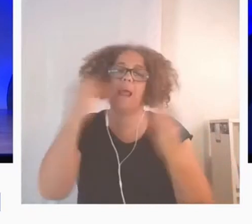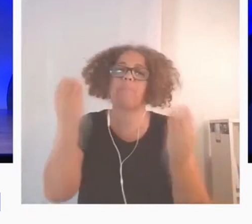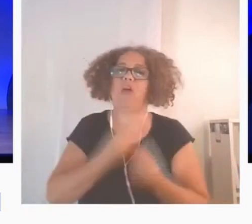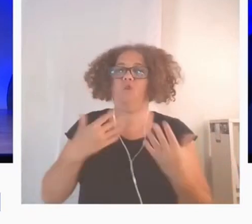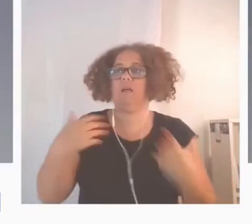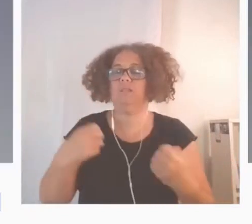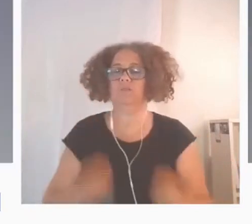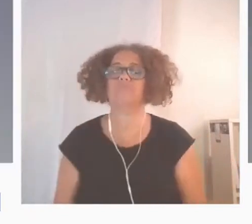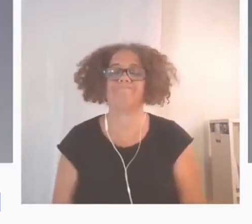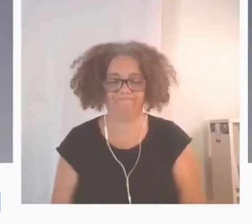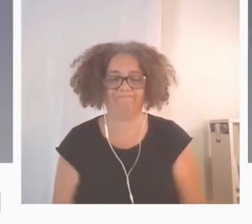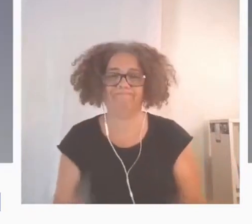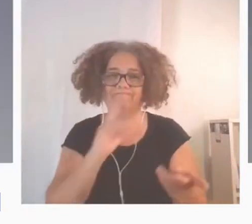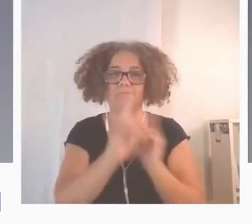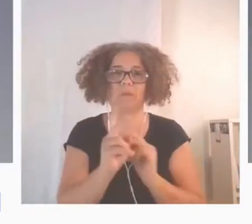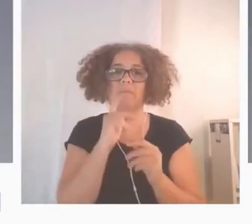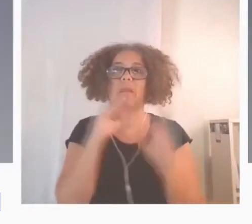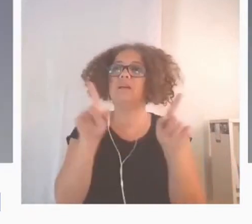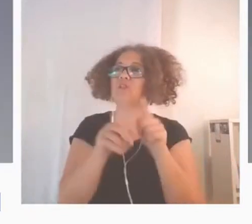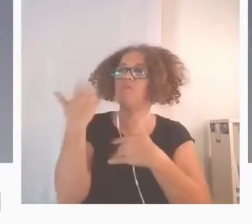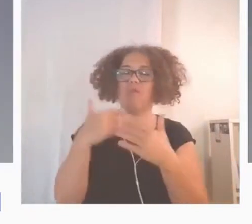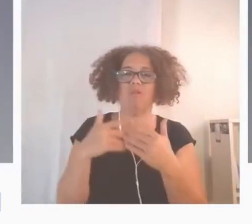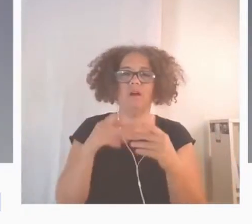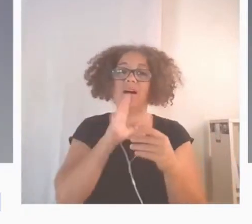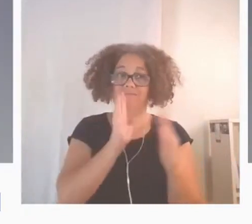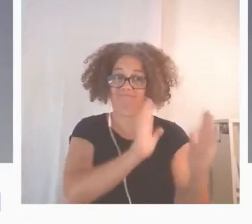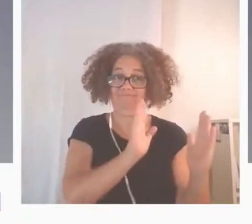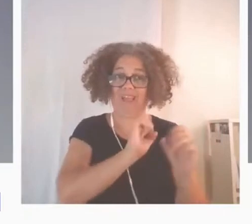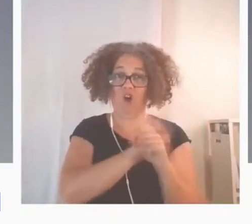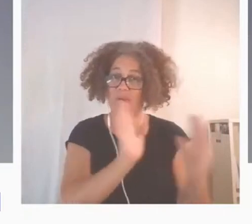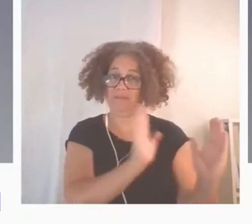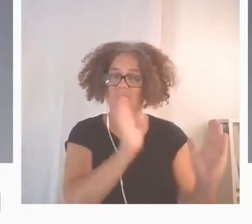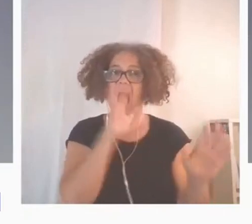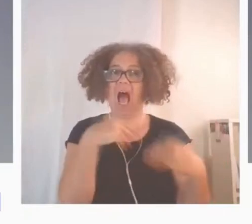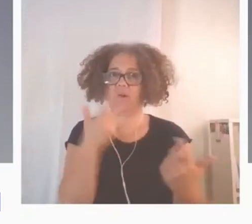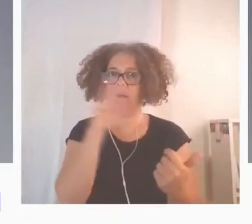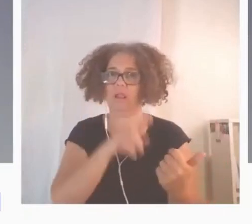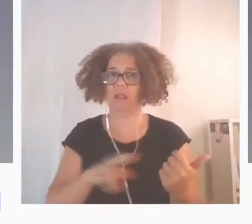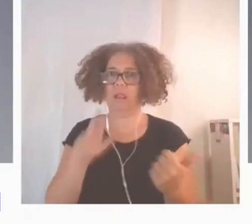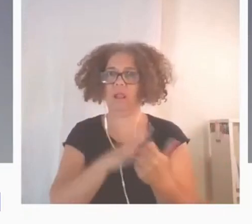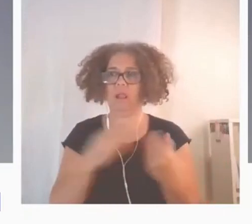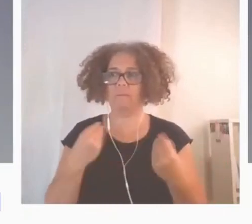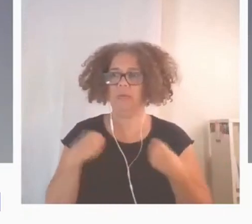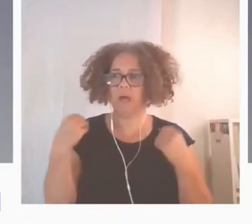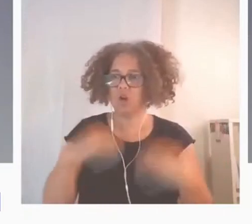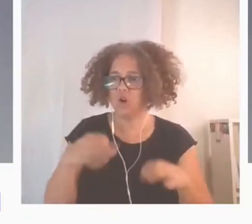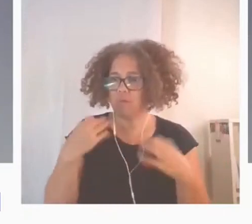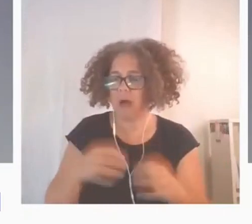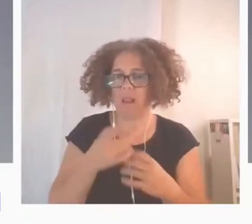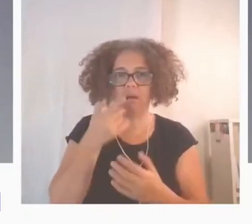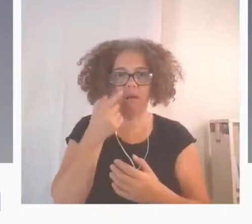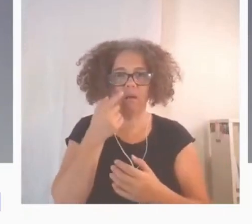hacer todos, volver a nuestra vida normal, lo vemos como la gente se apuntó de